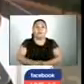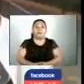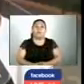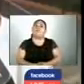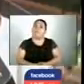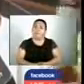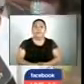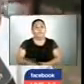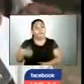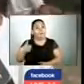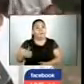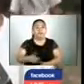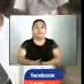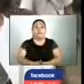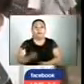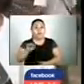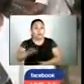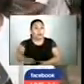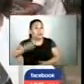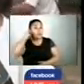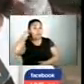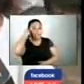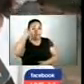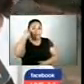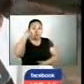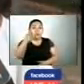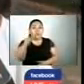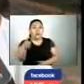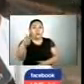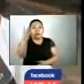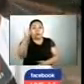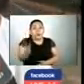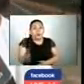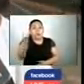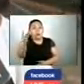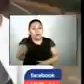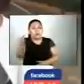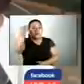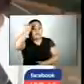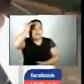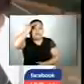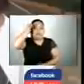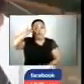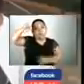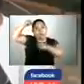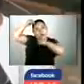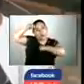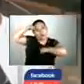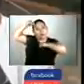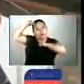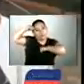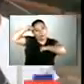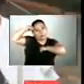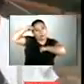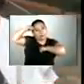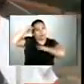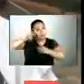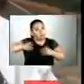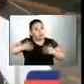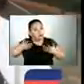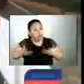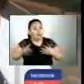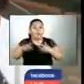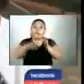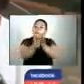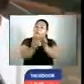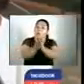Claro que sí, es importantísimo. Que cada día nosotros hagamos conciencia de que realmente tenemos un